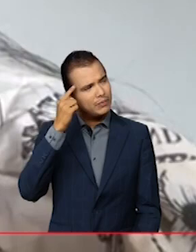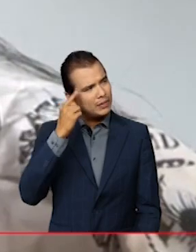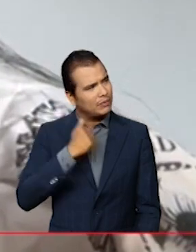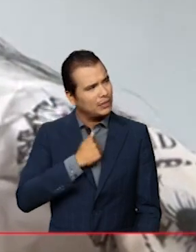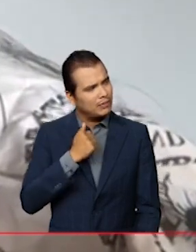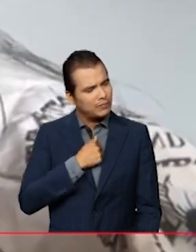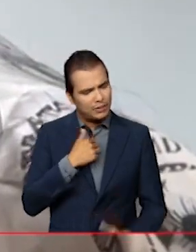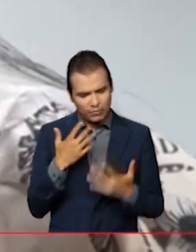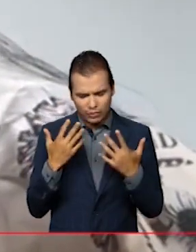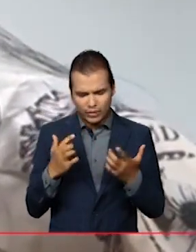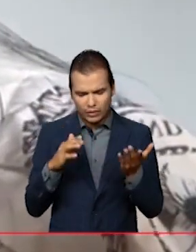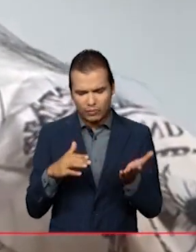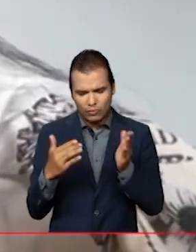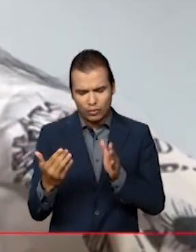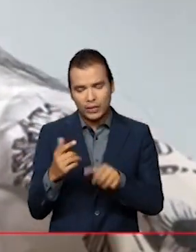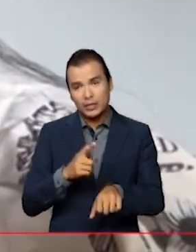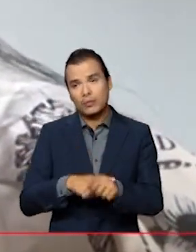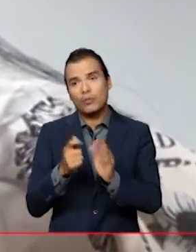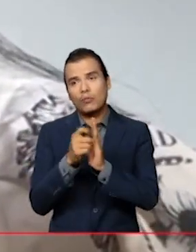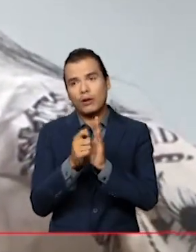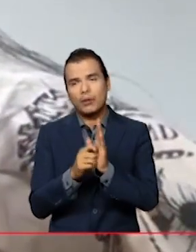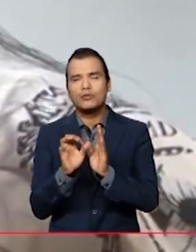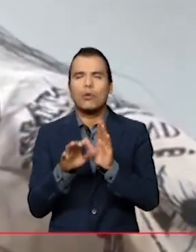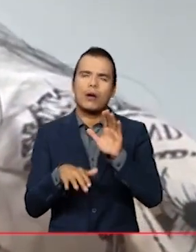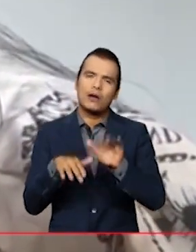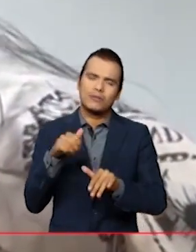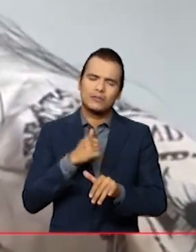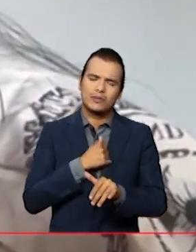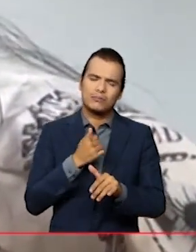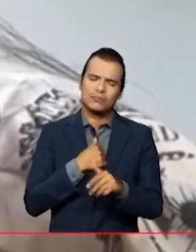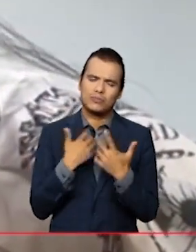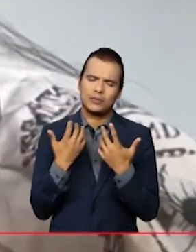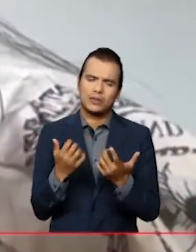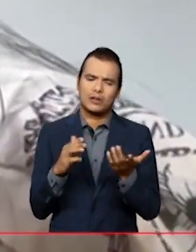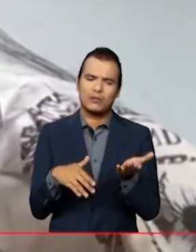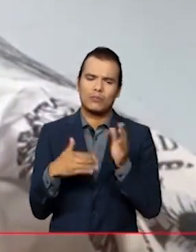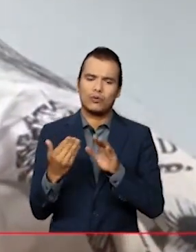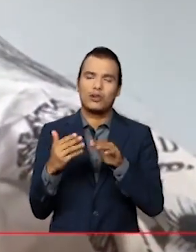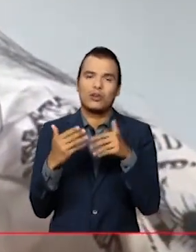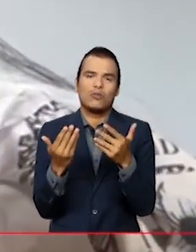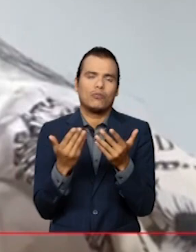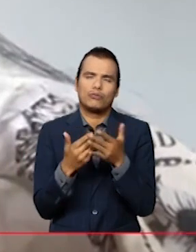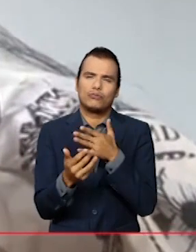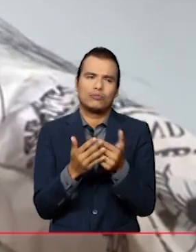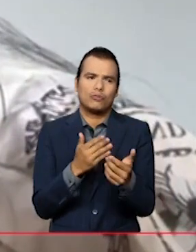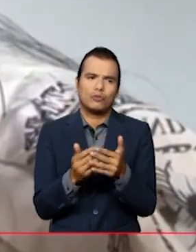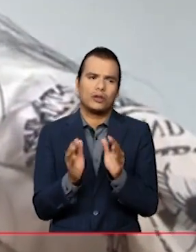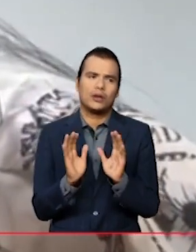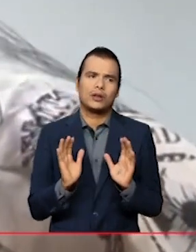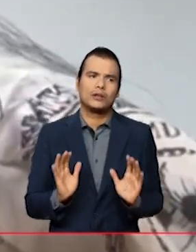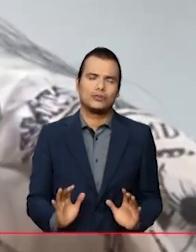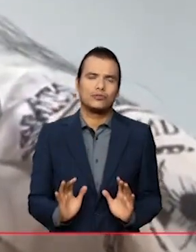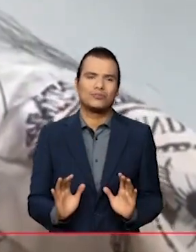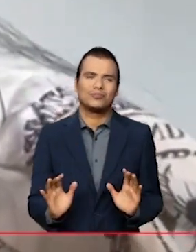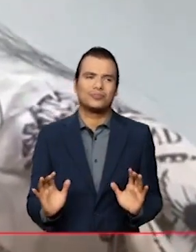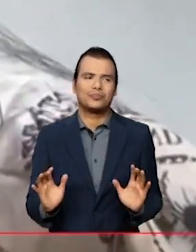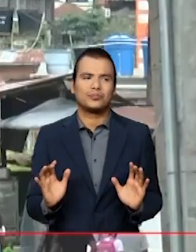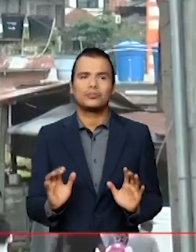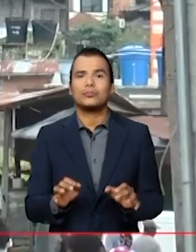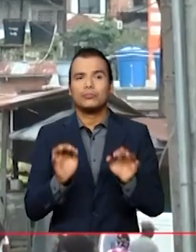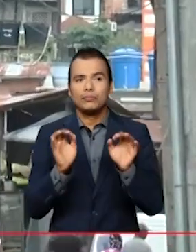decir, transitorias o recurrentes, de querer morirme sin plan específico o con plan específico,